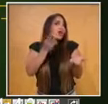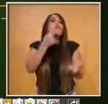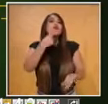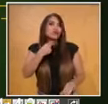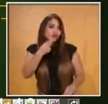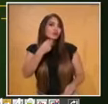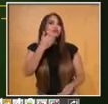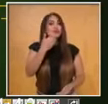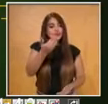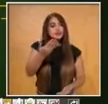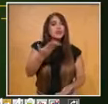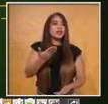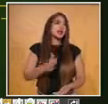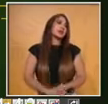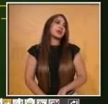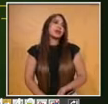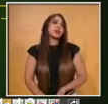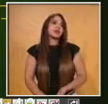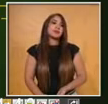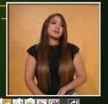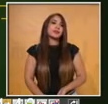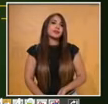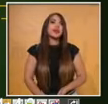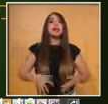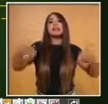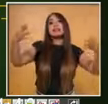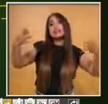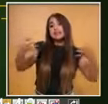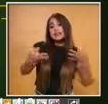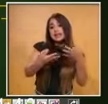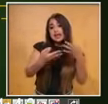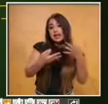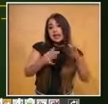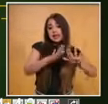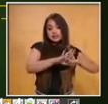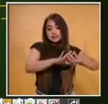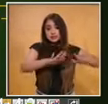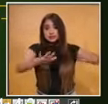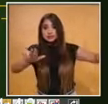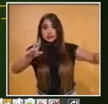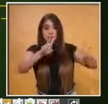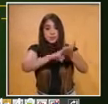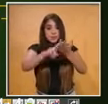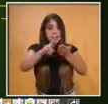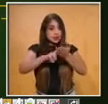Siguiente. Tierra es a pasto, como hoja es a...